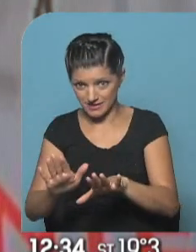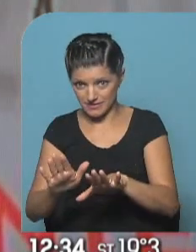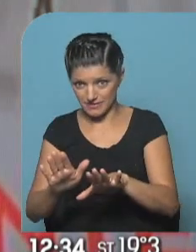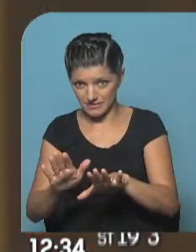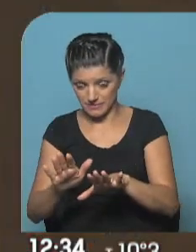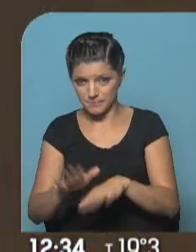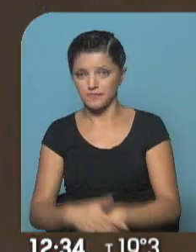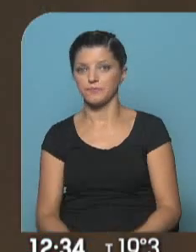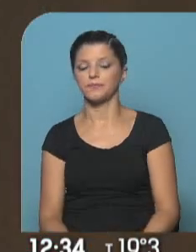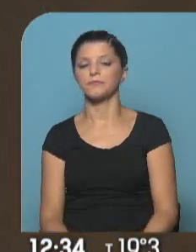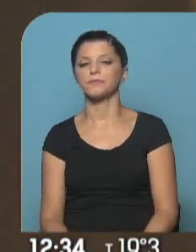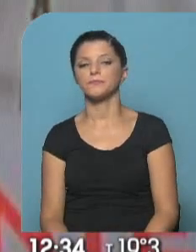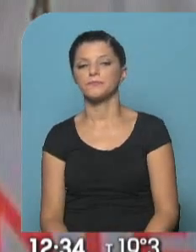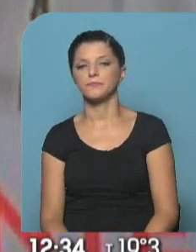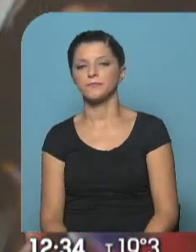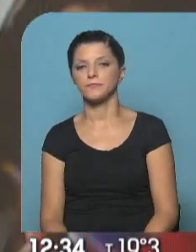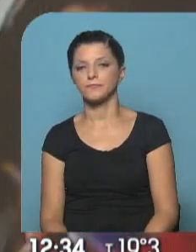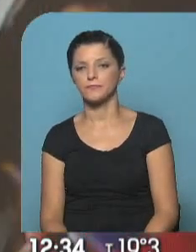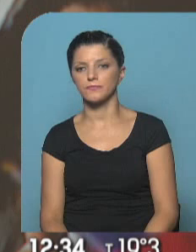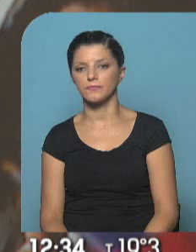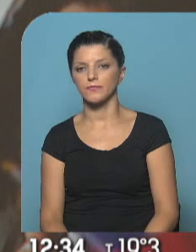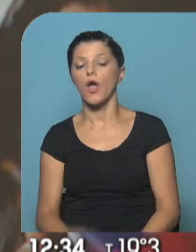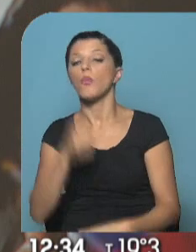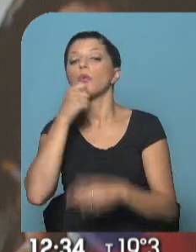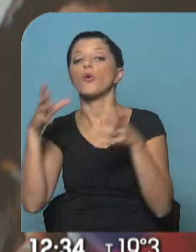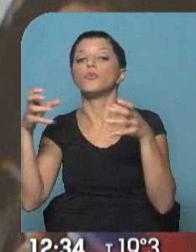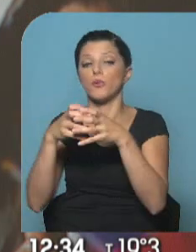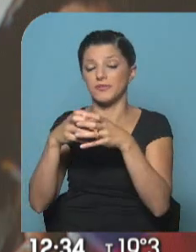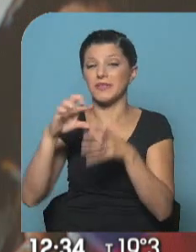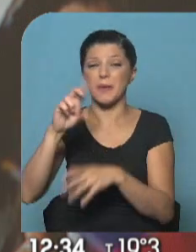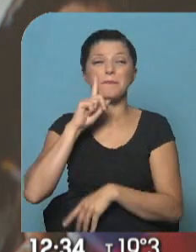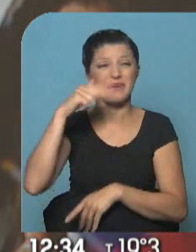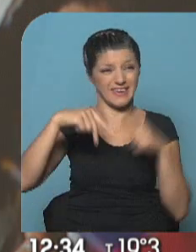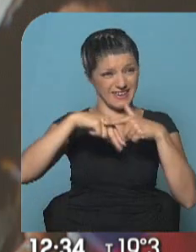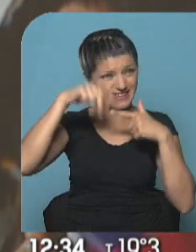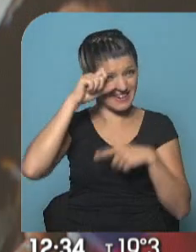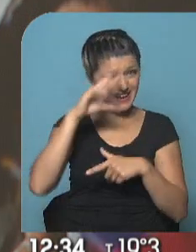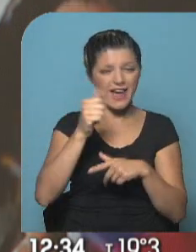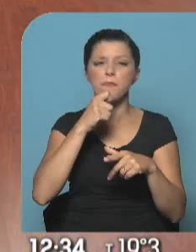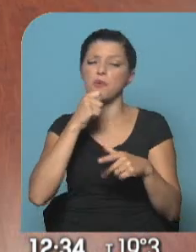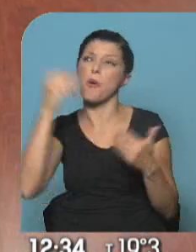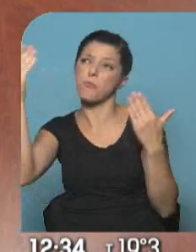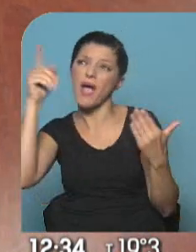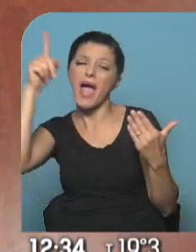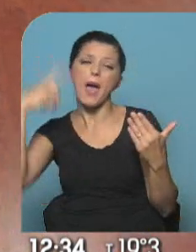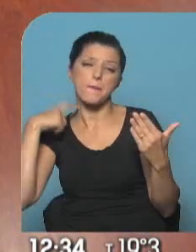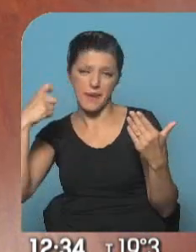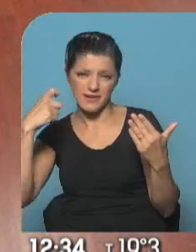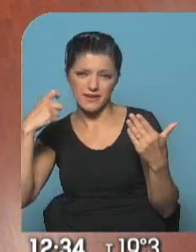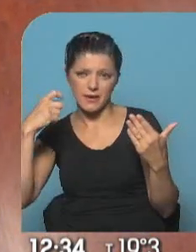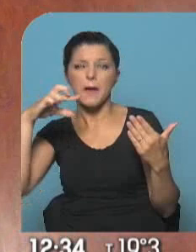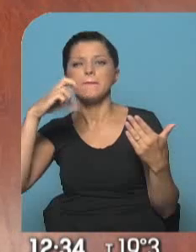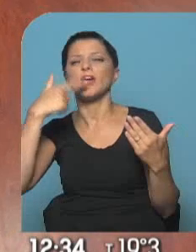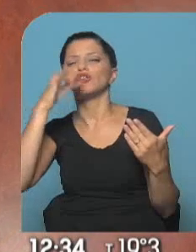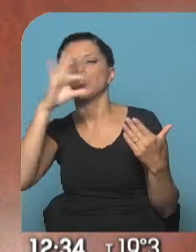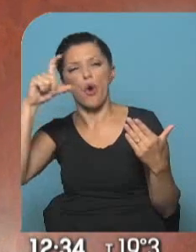tanto la Concertación como la coalición de derecha que lideraba Piñera, como en España el PSOE y el Partido Popular, digamos, o sea, y